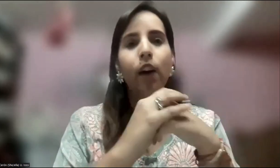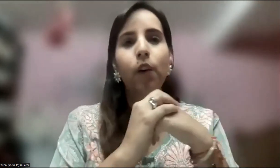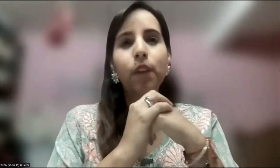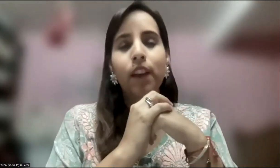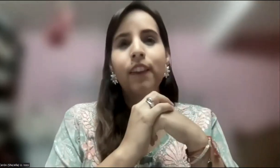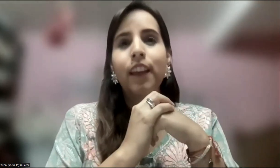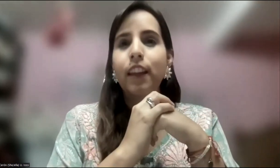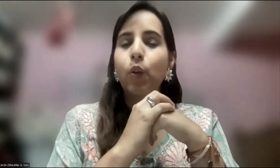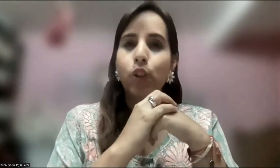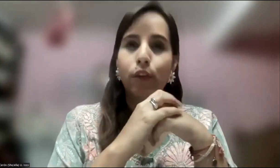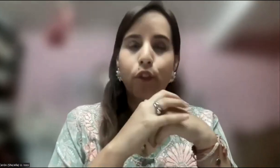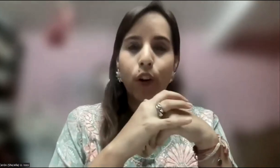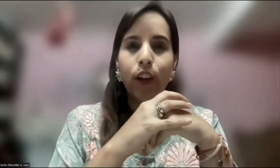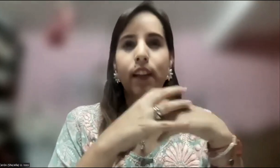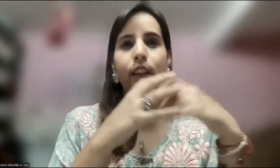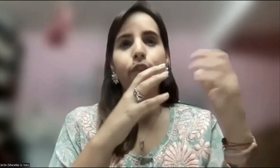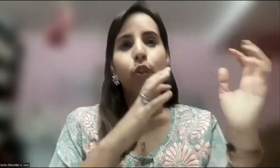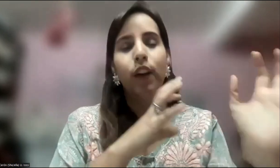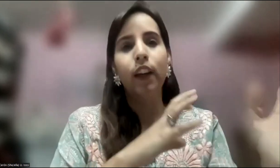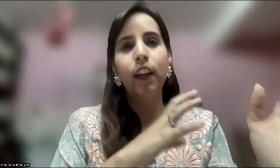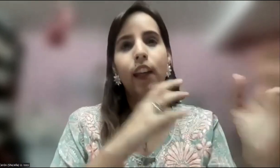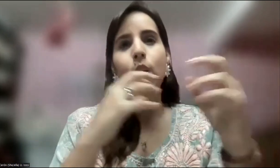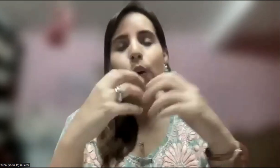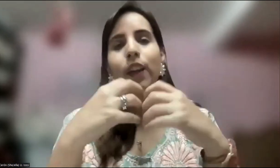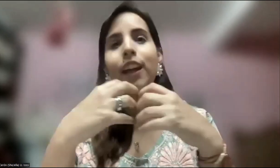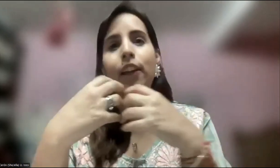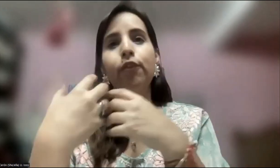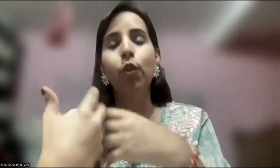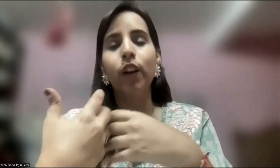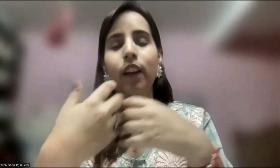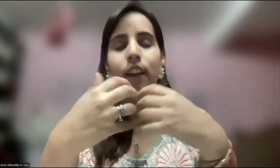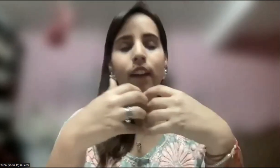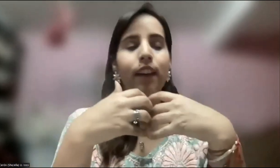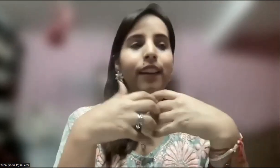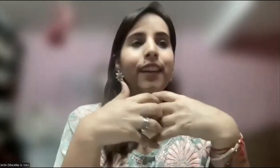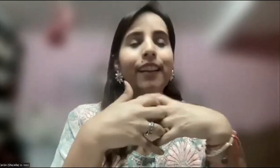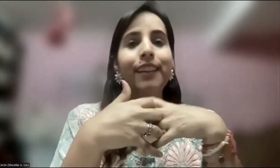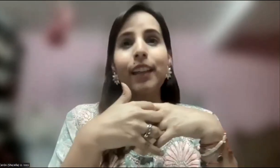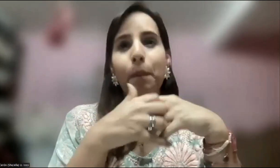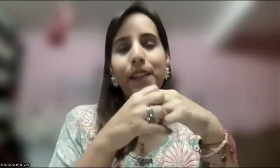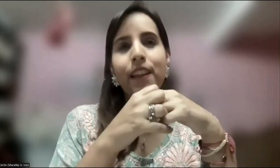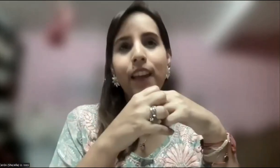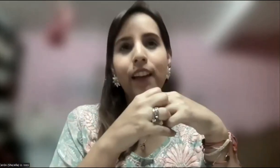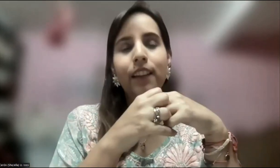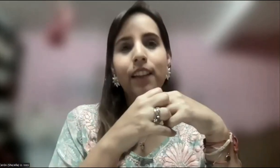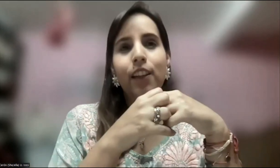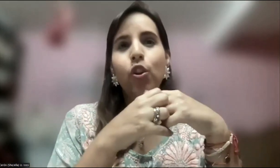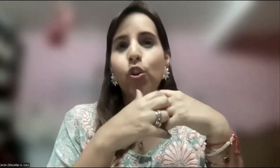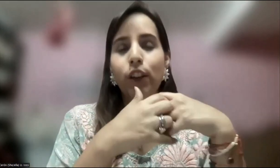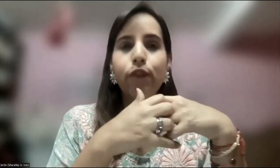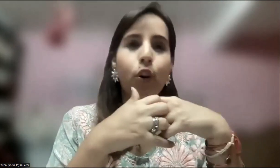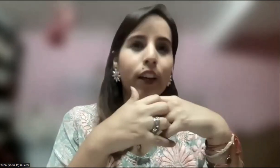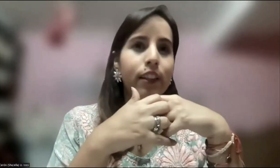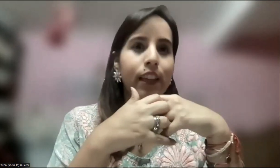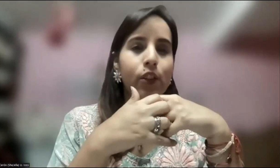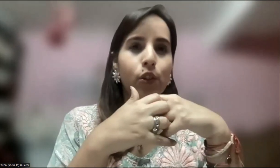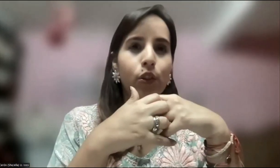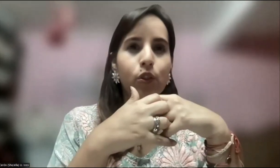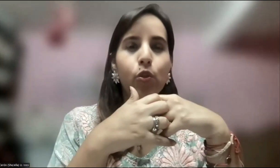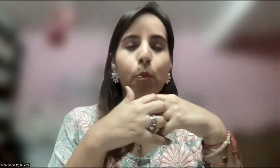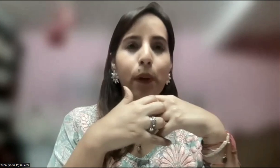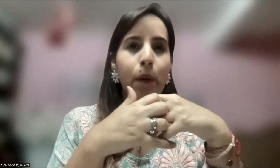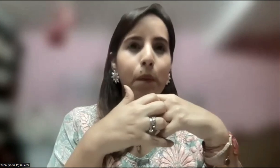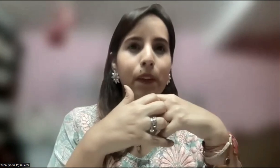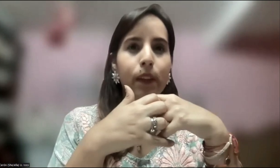cuidado desde dos enfoques el enfoque de género y el enfoque en discapacidad dos enfoques que